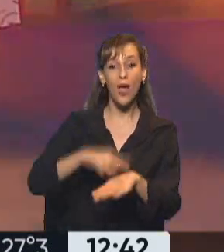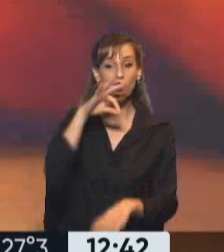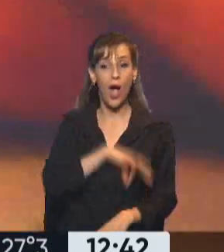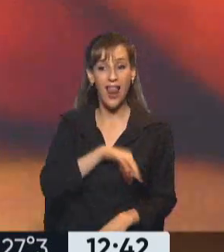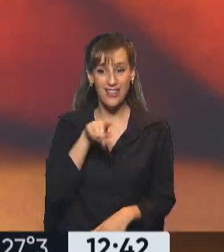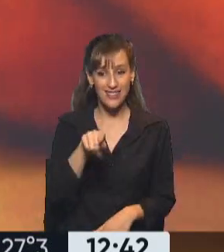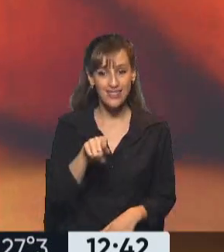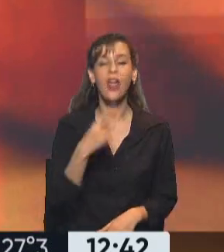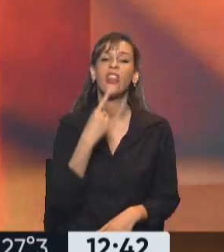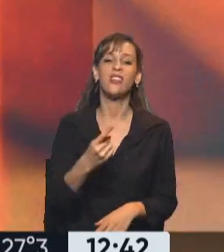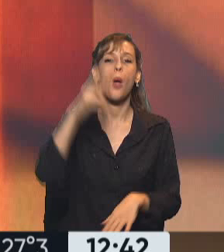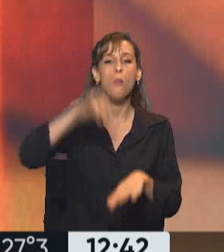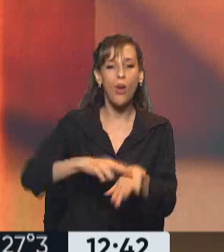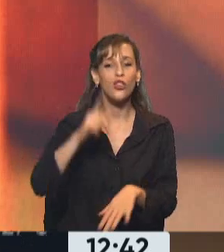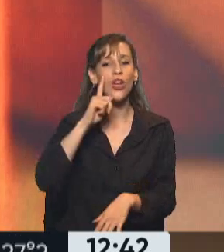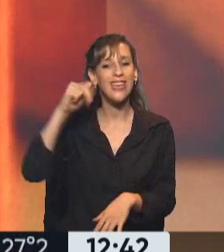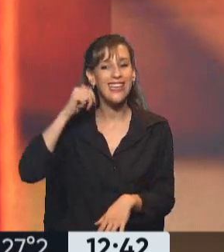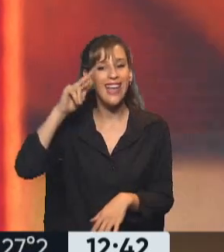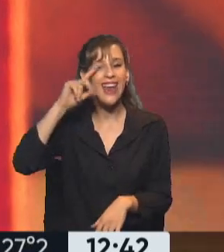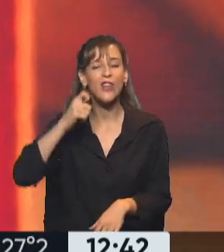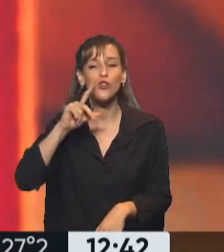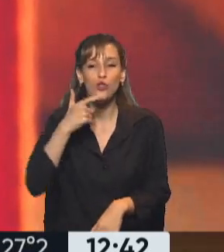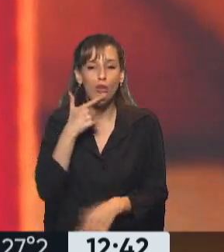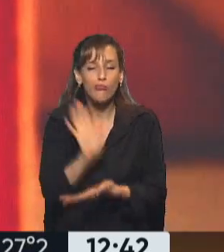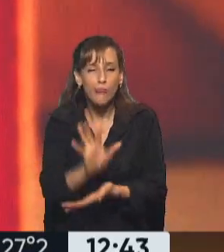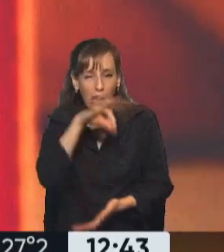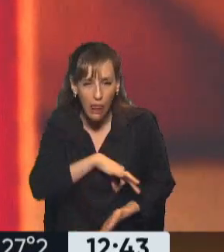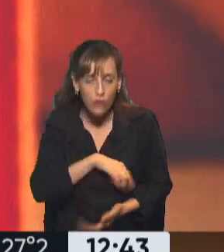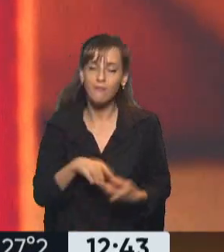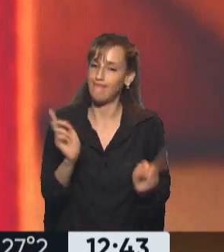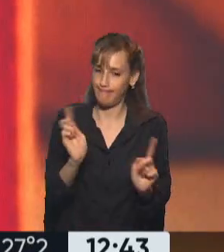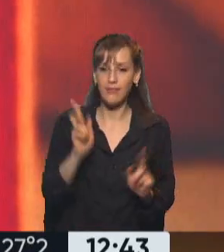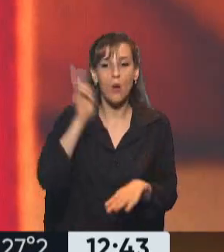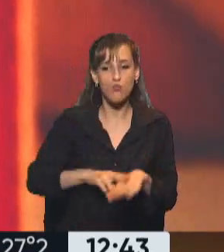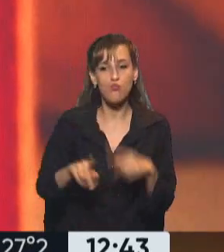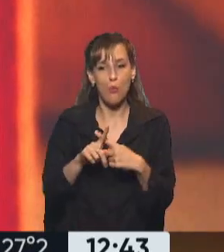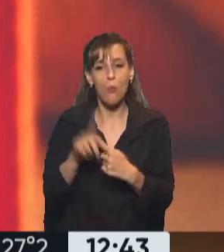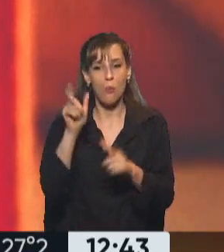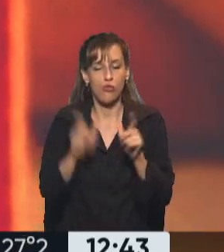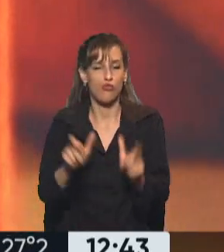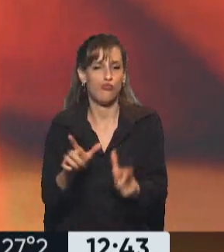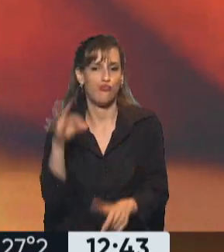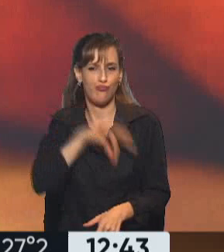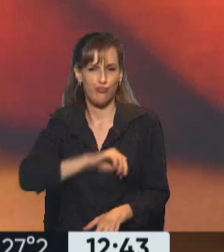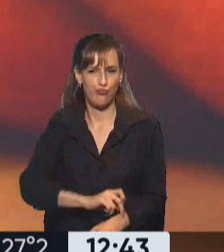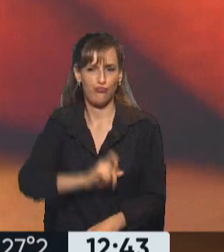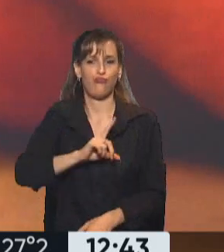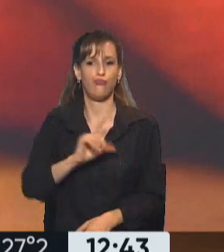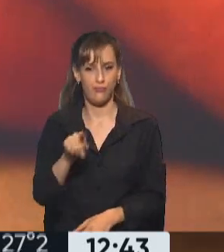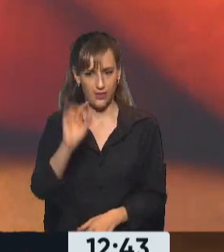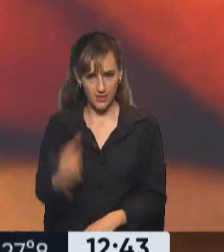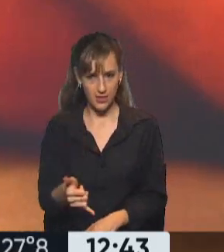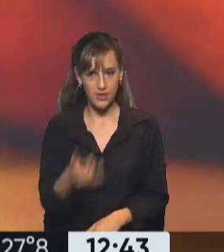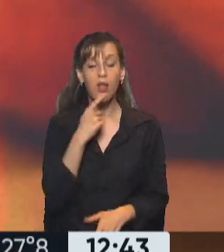llamado, porque técnicamente es un impuesto a los altos ingresos, el impuesto a las ganancias, que después tenemos discusiones en cada momento respecto de si